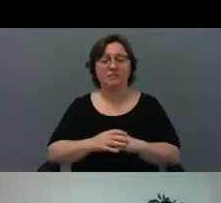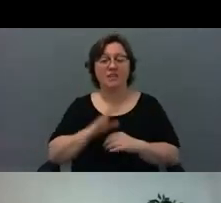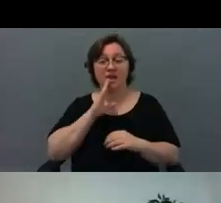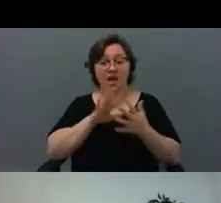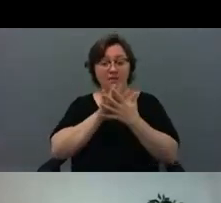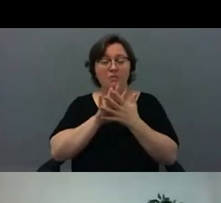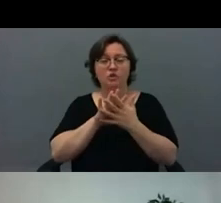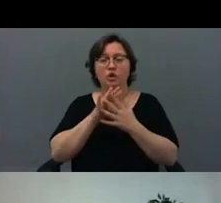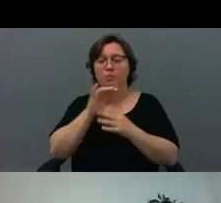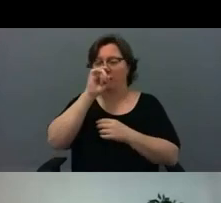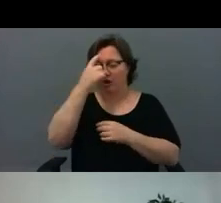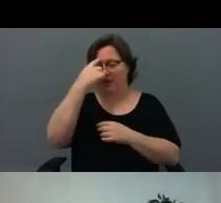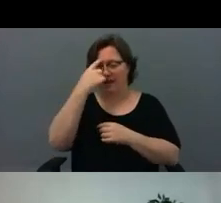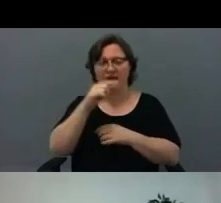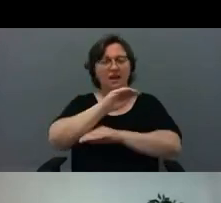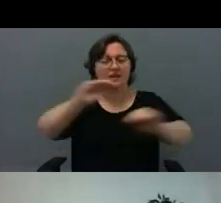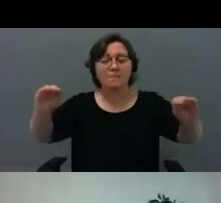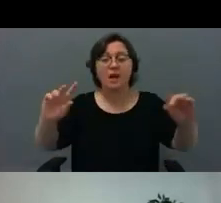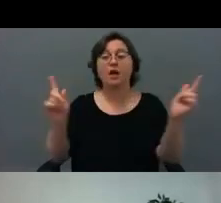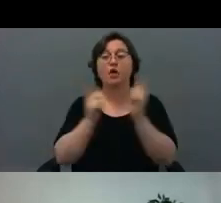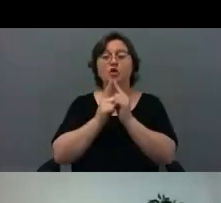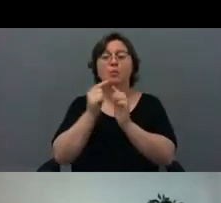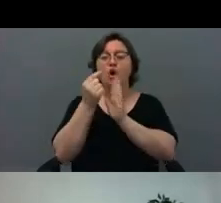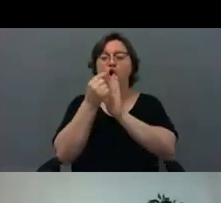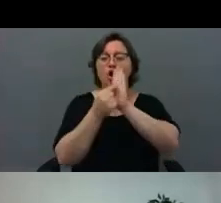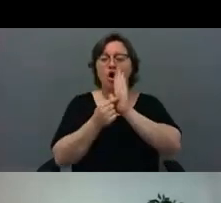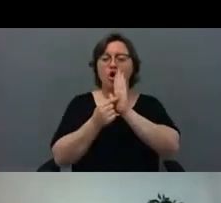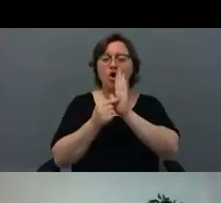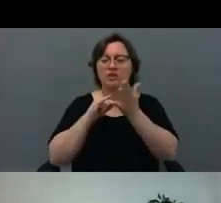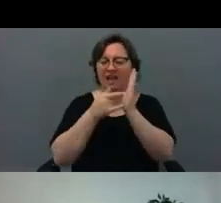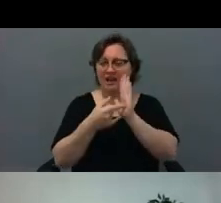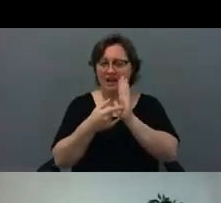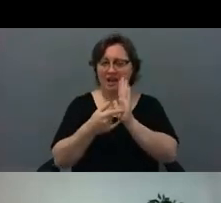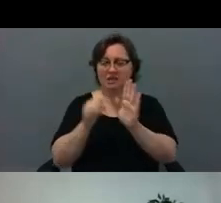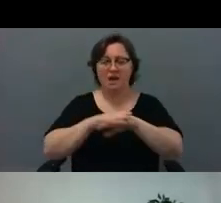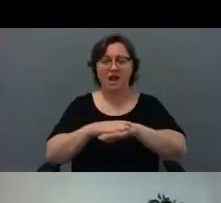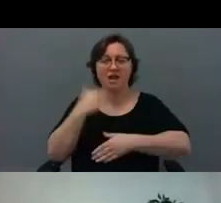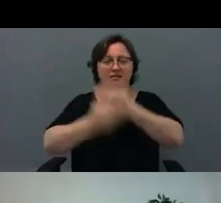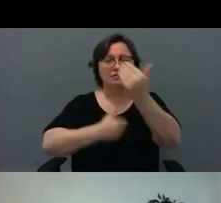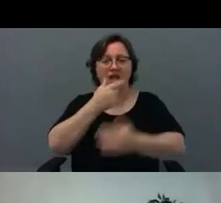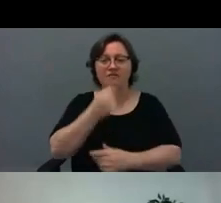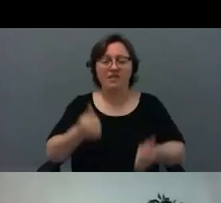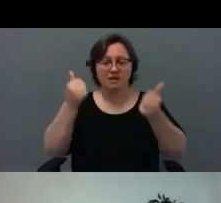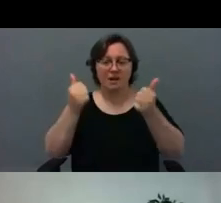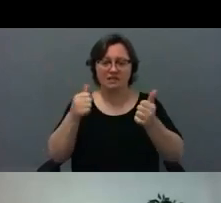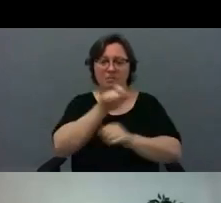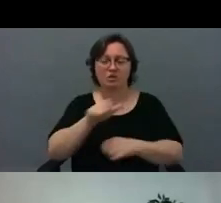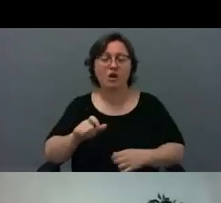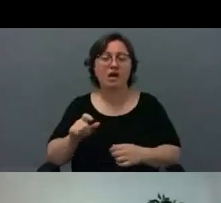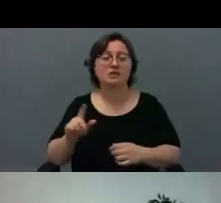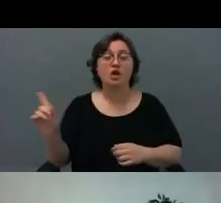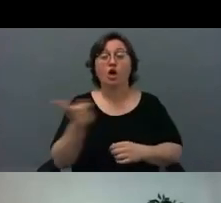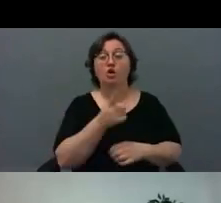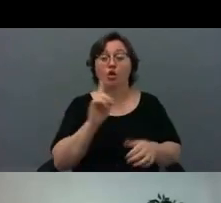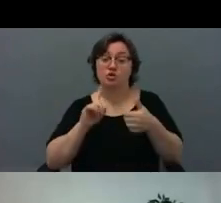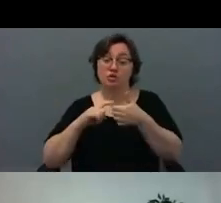recordar brevemente, muy brevemente, las indicaciones técnicas que van a posibilitar la participación de